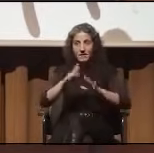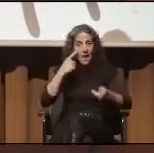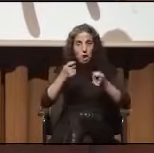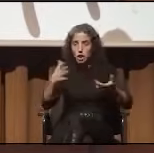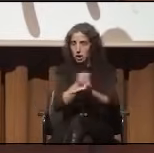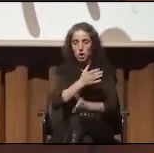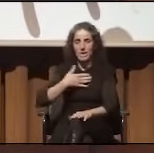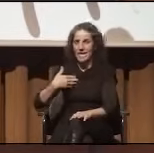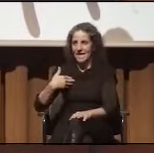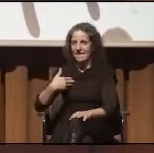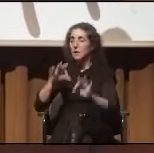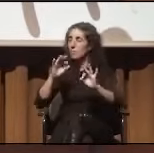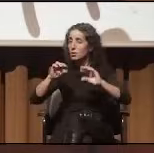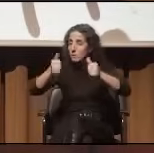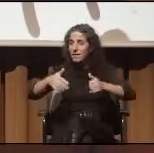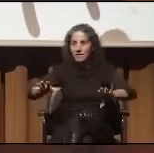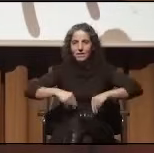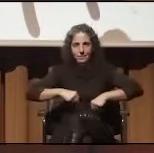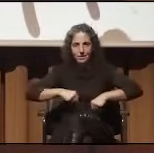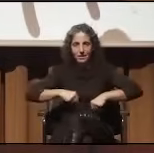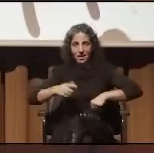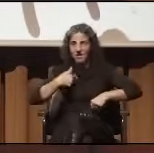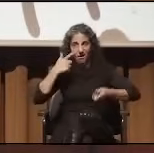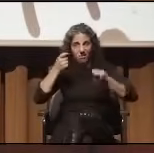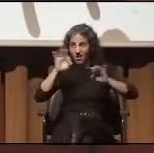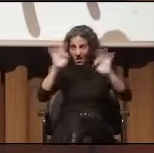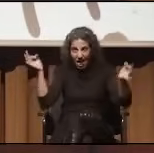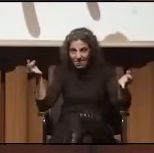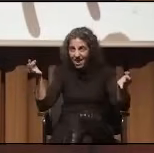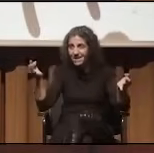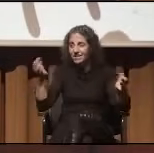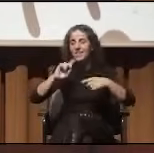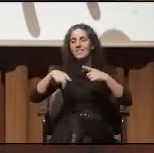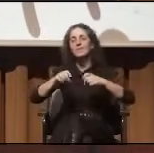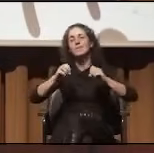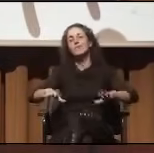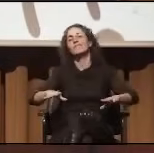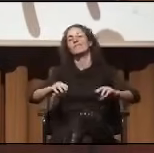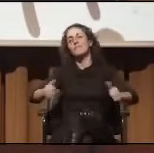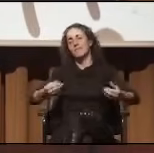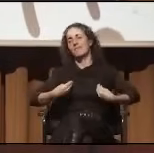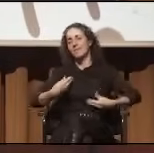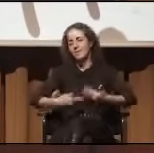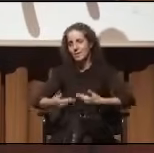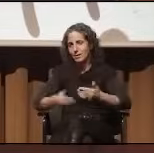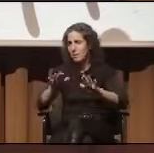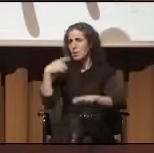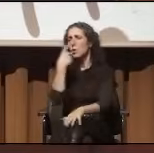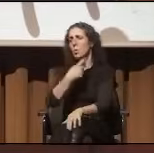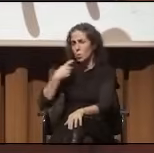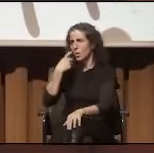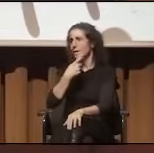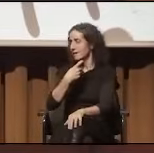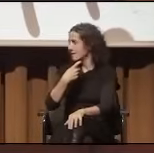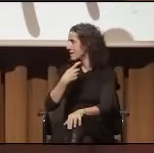Y cuando empiezas a aceptar que no controlamos nada, soltamos y empezamos a vivir. Pero cuesta, ¿eh? Como dices a Fernando